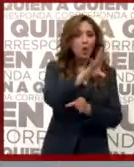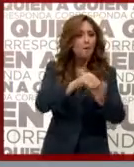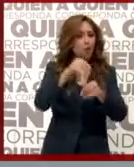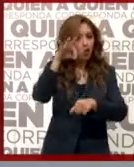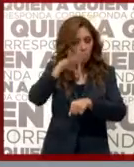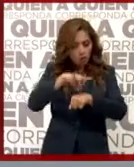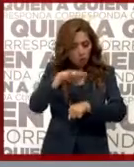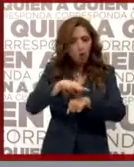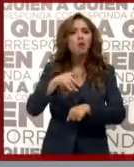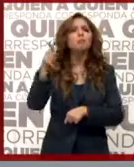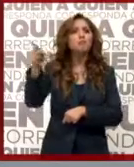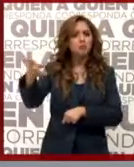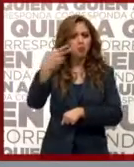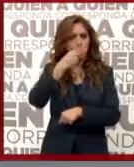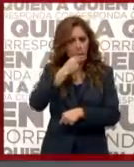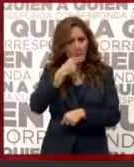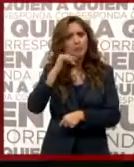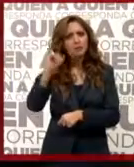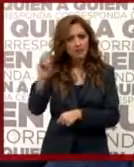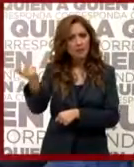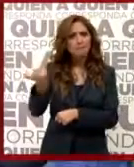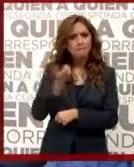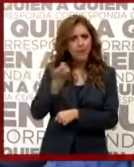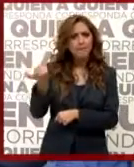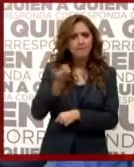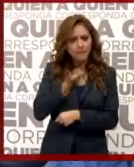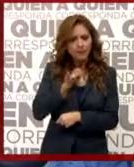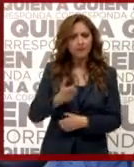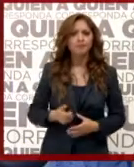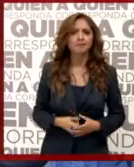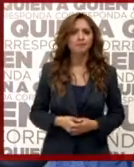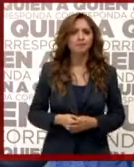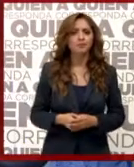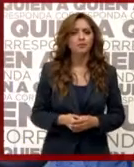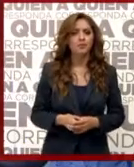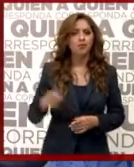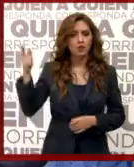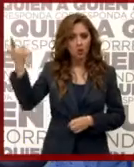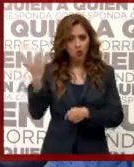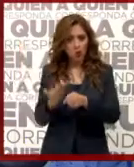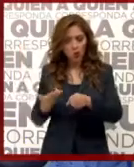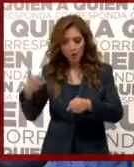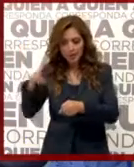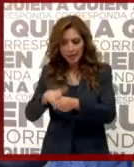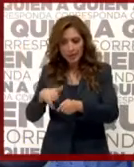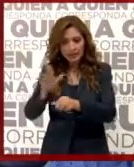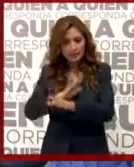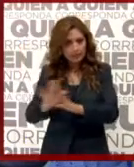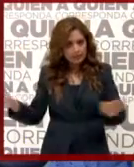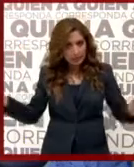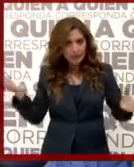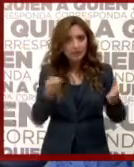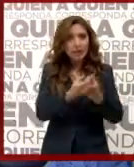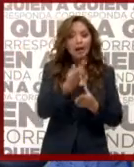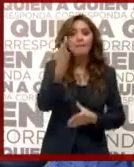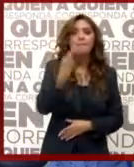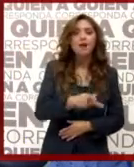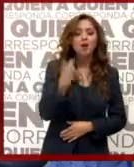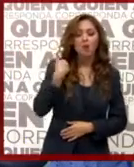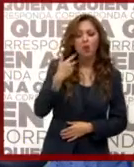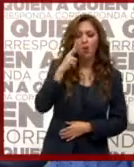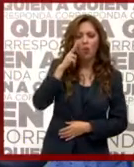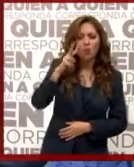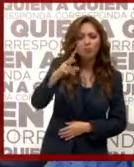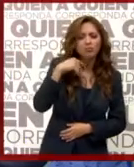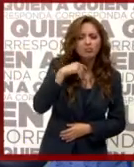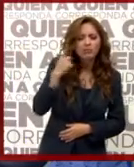en un principio el compromiso se cumplió. Me dan de alta, o sea, pero yo no sigo viendo.